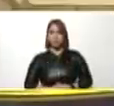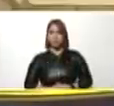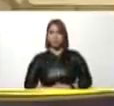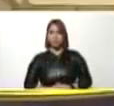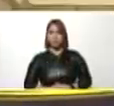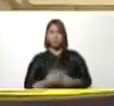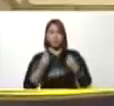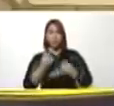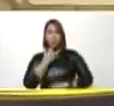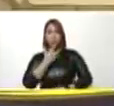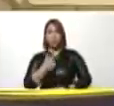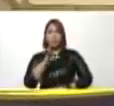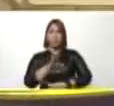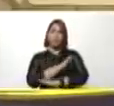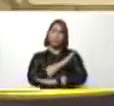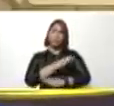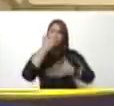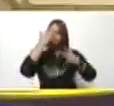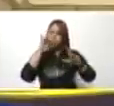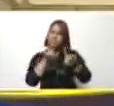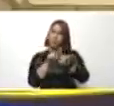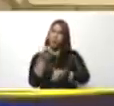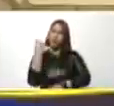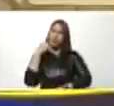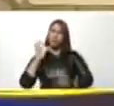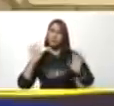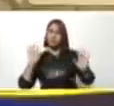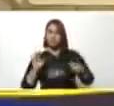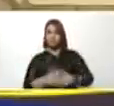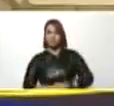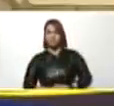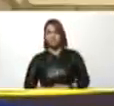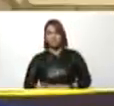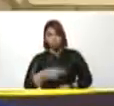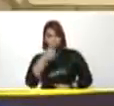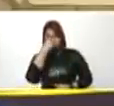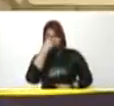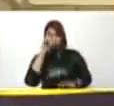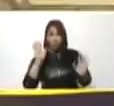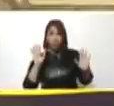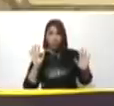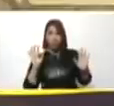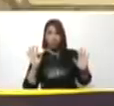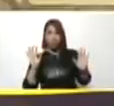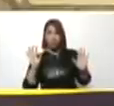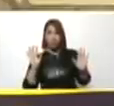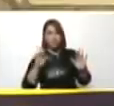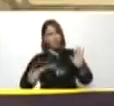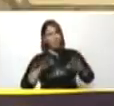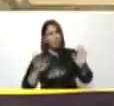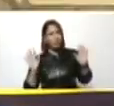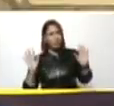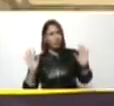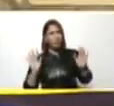Como dice la canción, parece que fue ayer. Esa sí te la sabes, ¿sí? Más o menos.